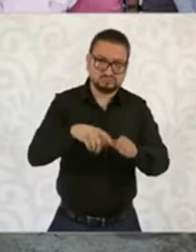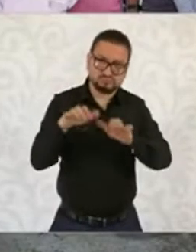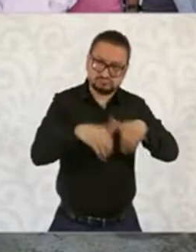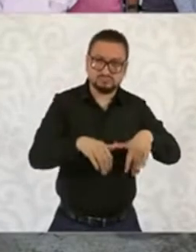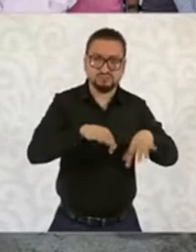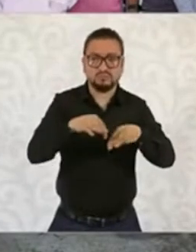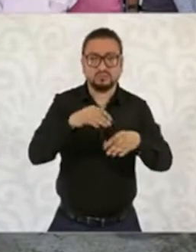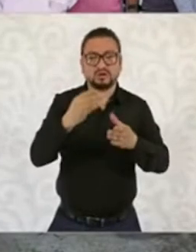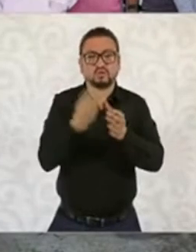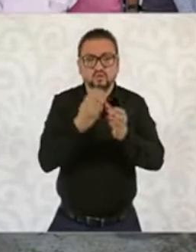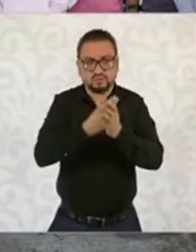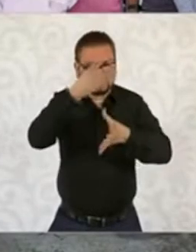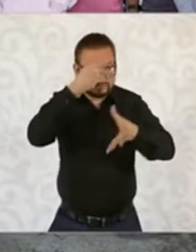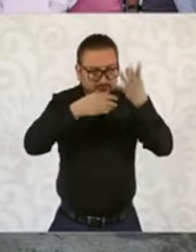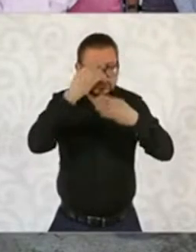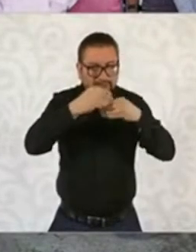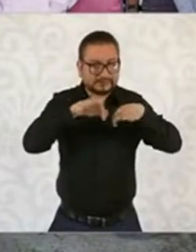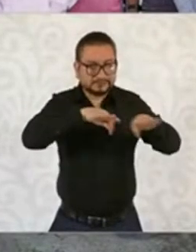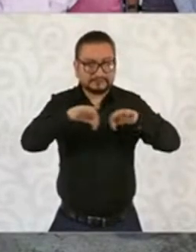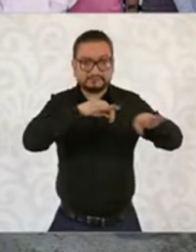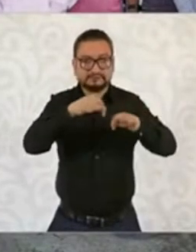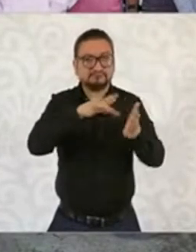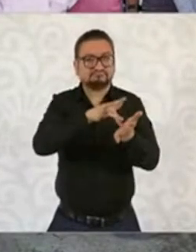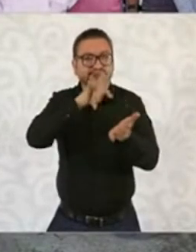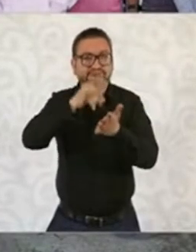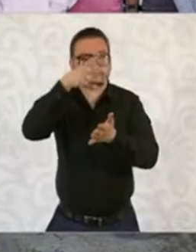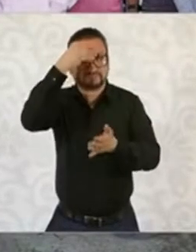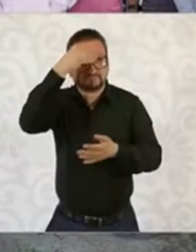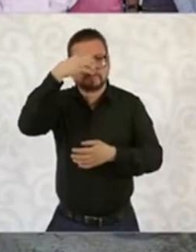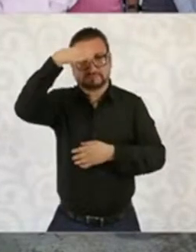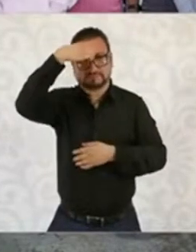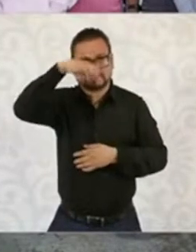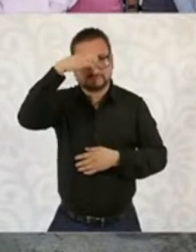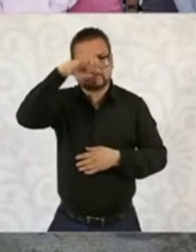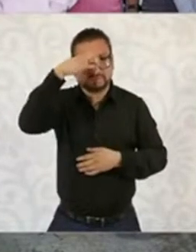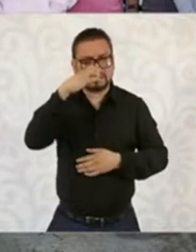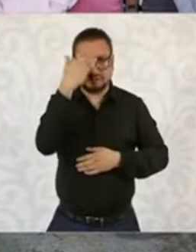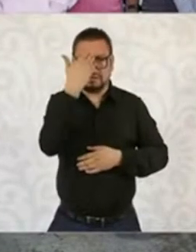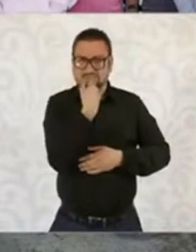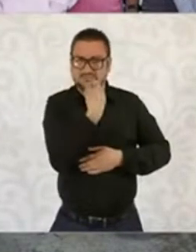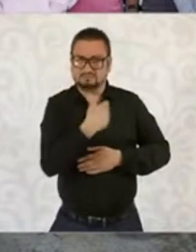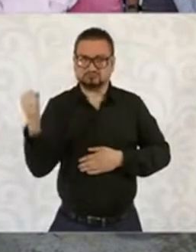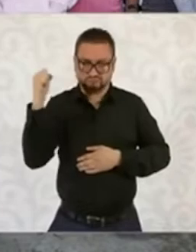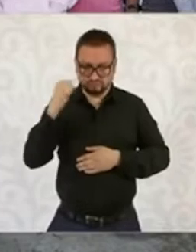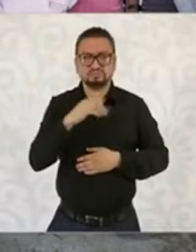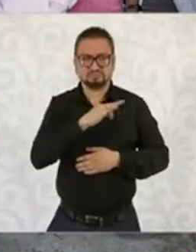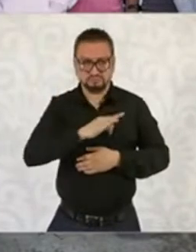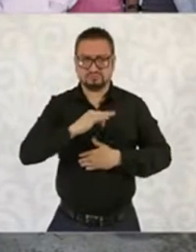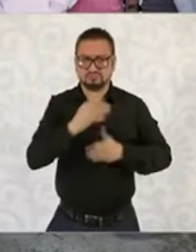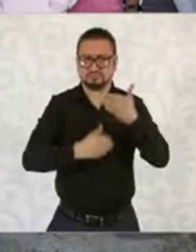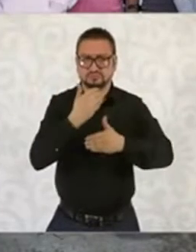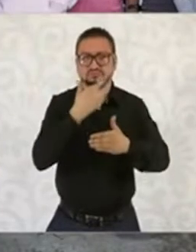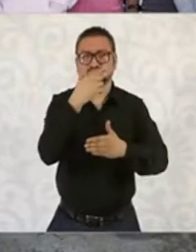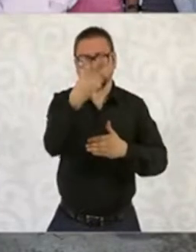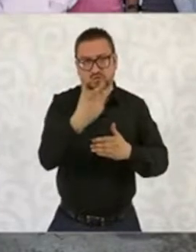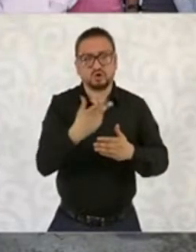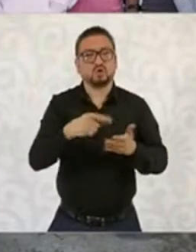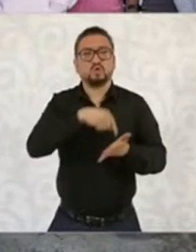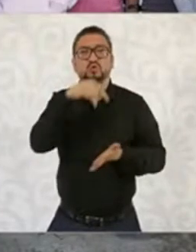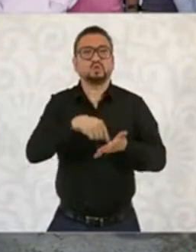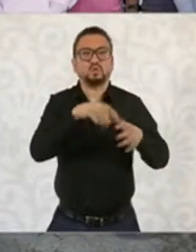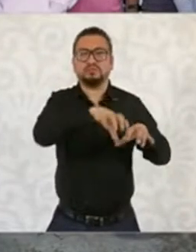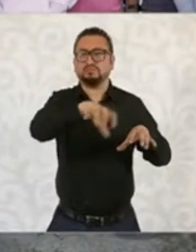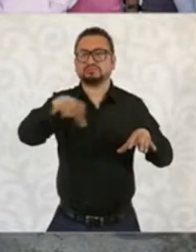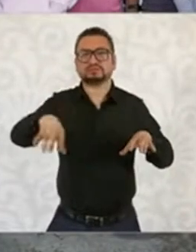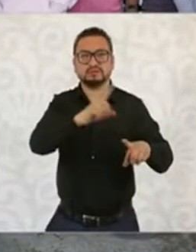trabajo, es decir, para que puedan aprender experiencia, habilidades, desarrollo de sus capacidades, esto en diversas unidades económicas,